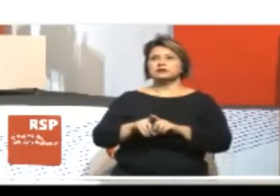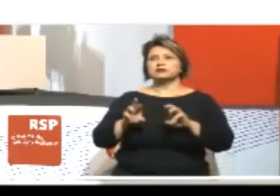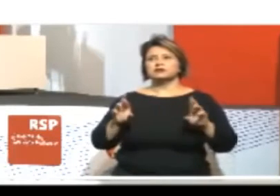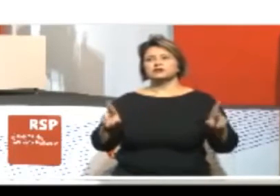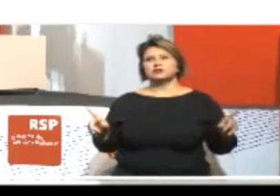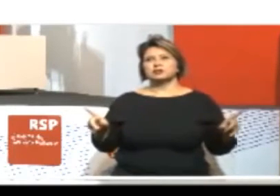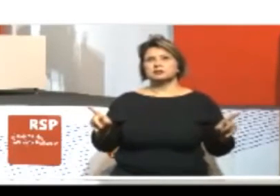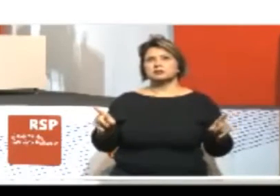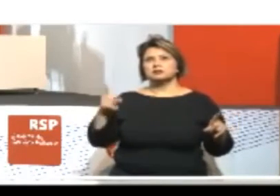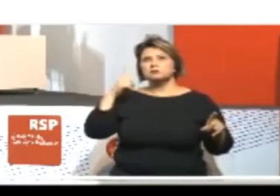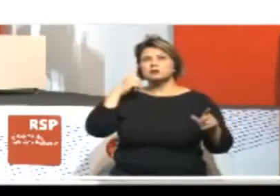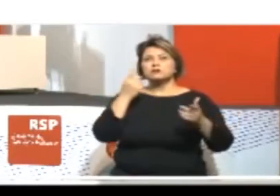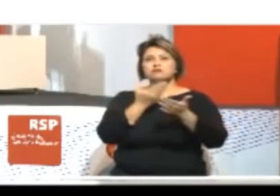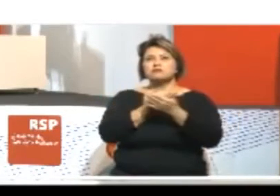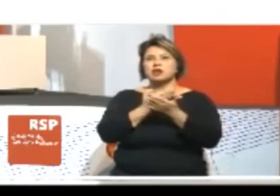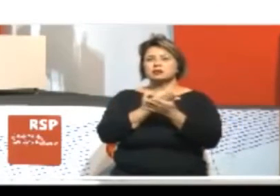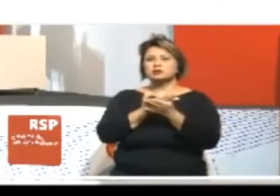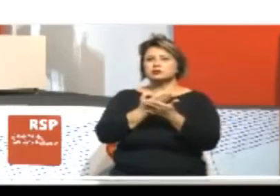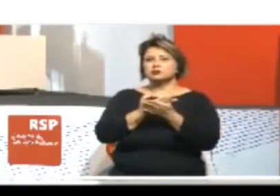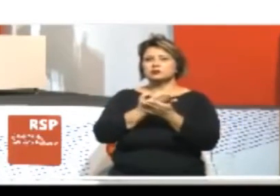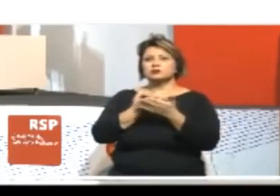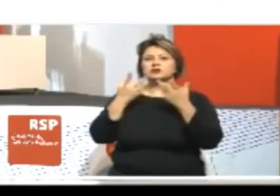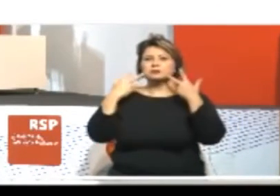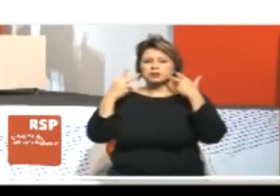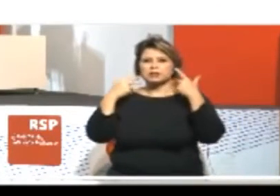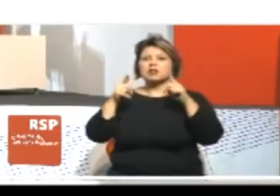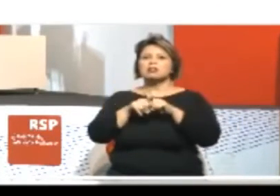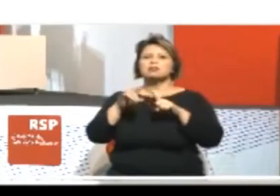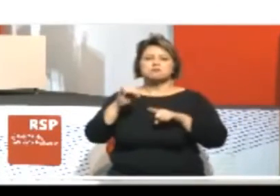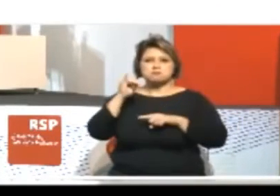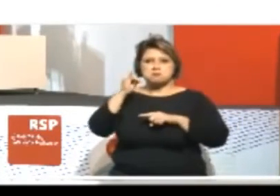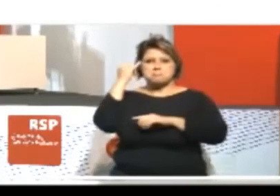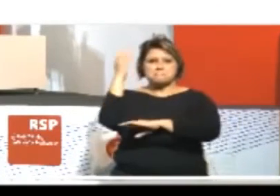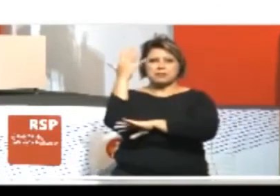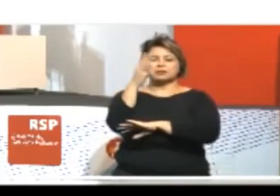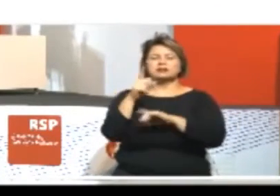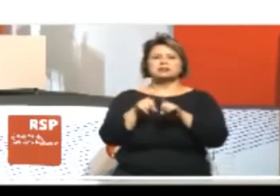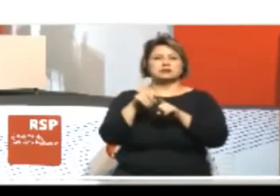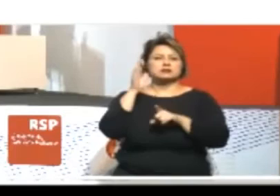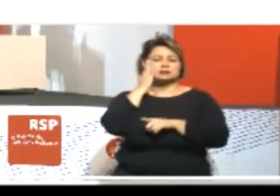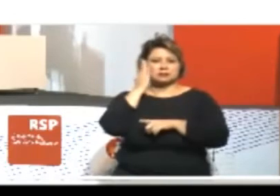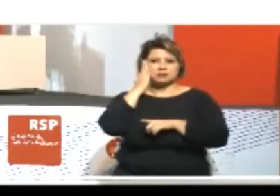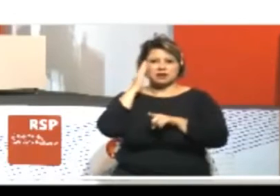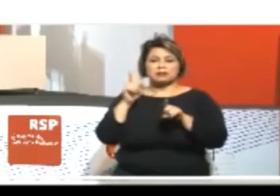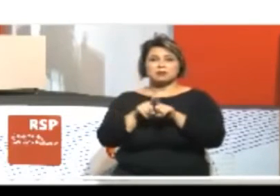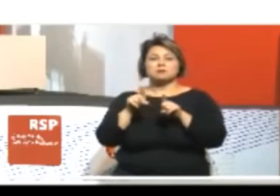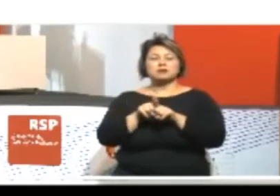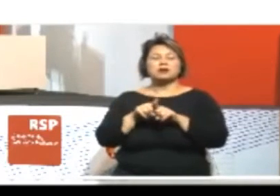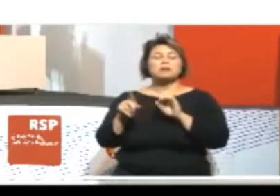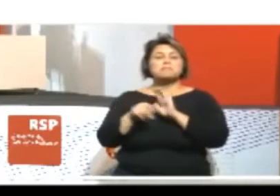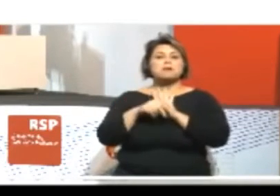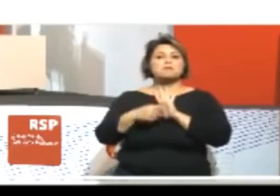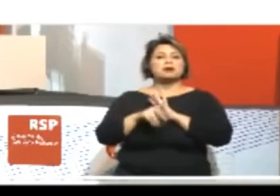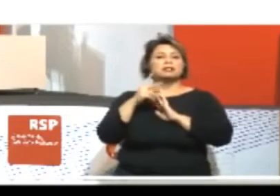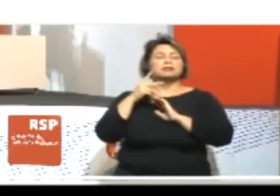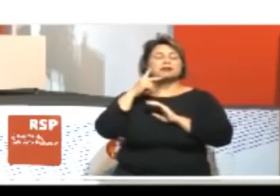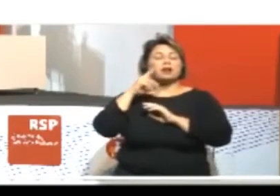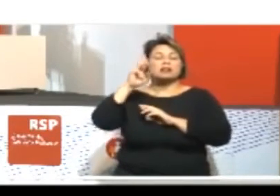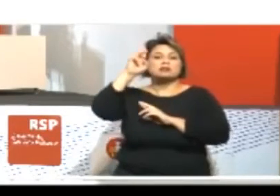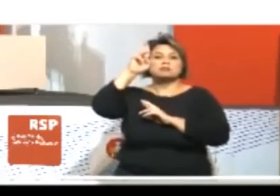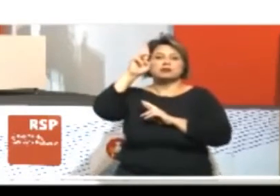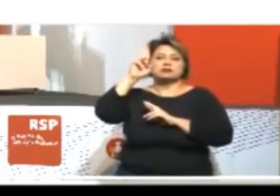estudios ambientales. Y eso es importante que los gobiernos sepan, que la naturaleza de la tarea con la que se